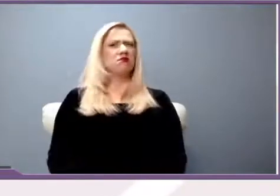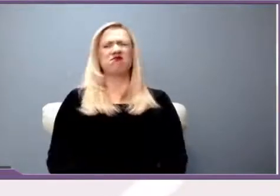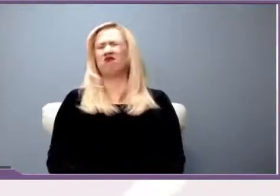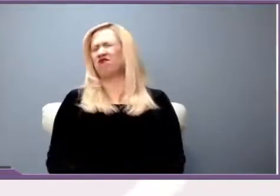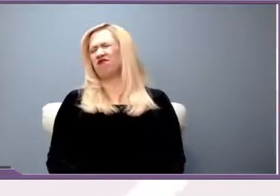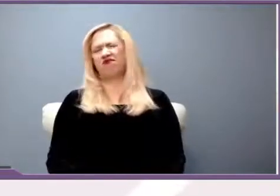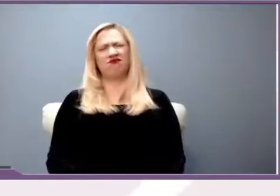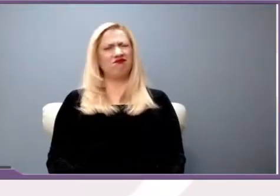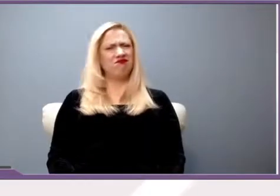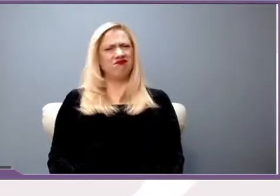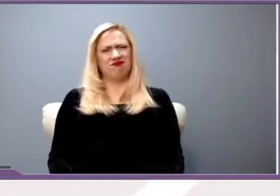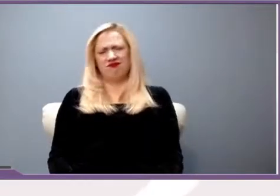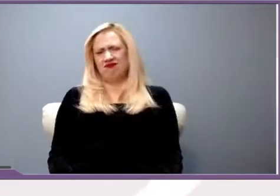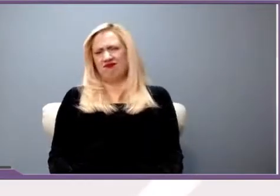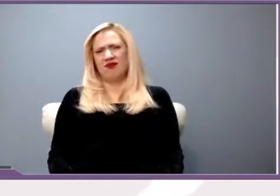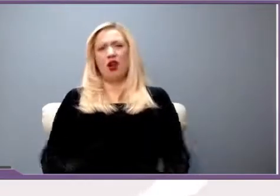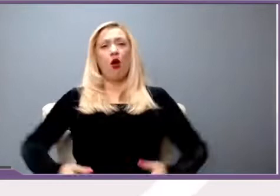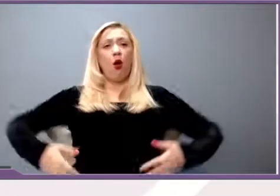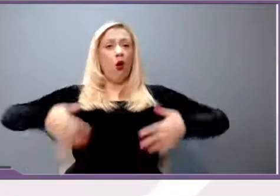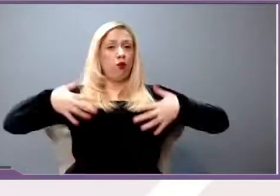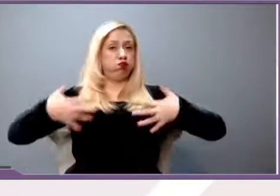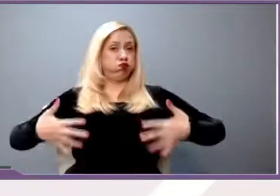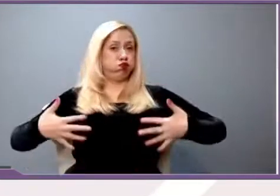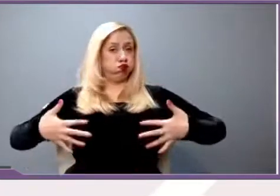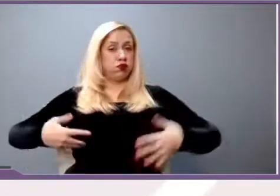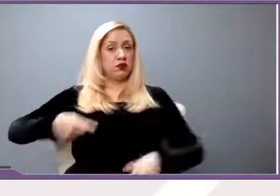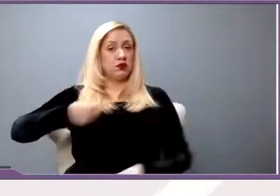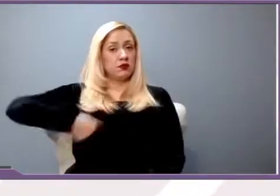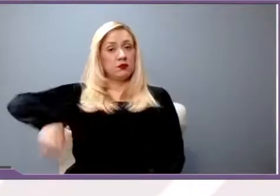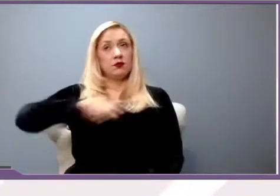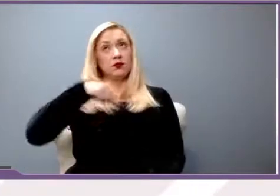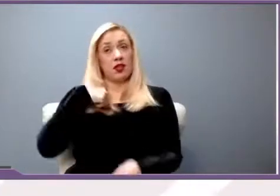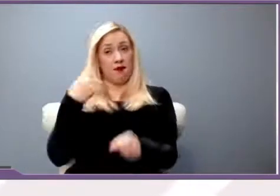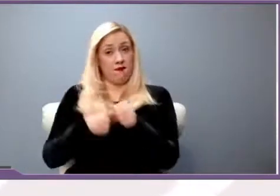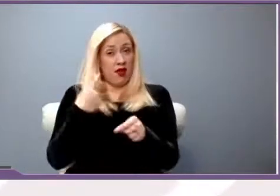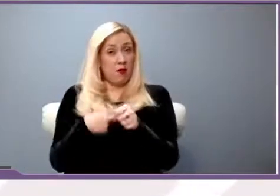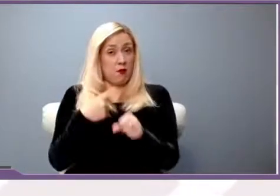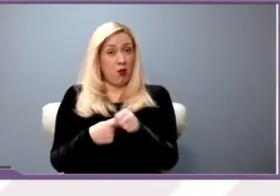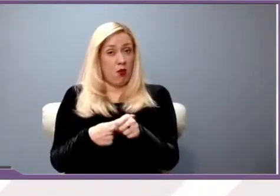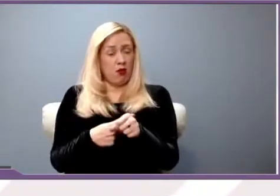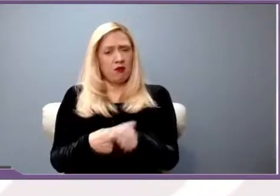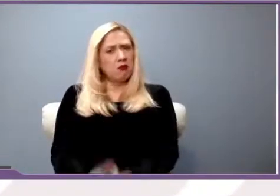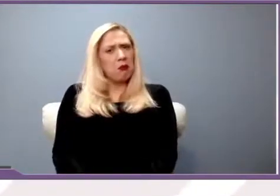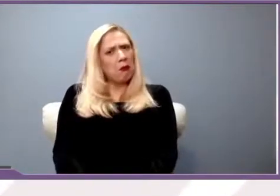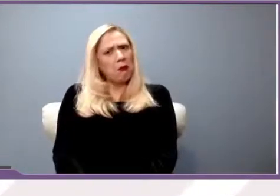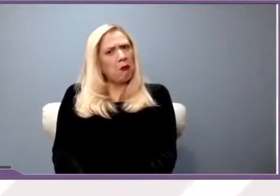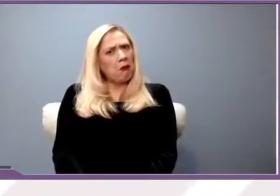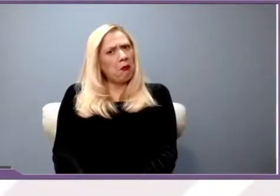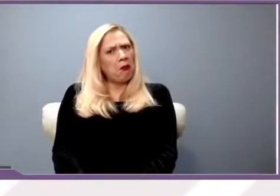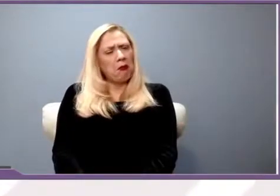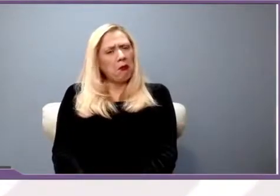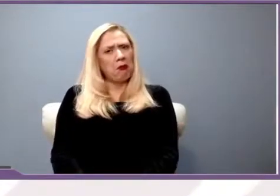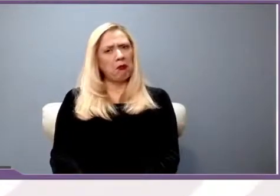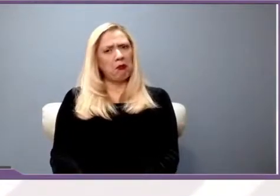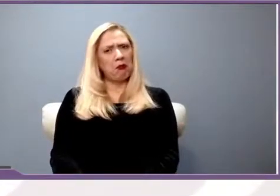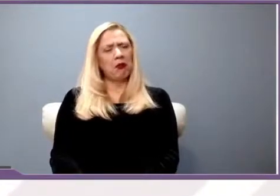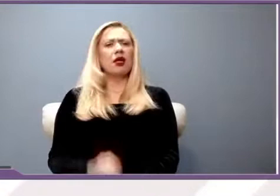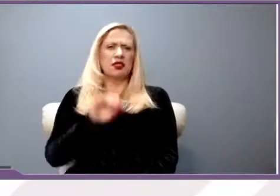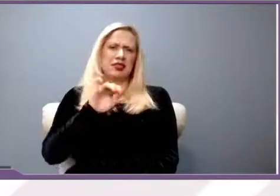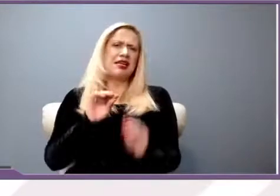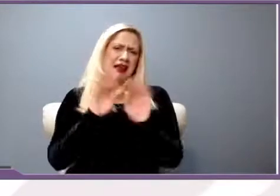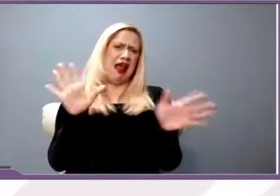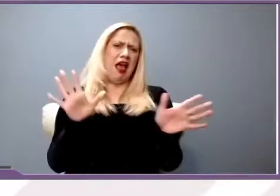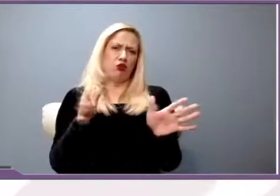que los cuerpos que somos gordos o las personas que estamos gordas estemos enfermas de algo, ¿no? Como cualquier persona podemos enfermar